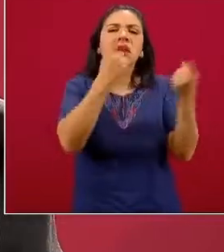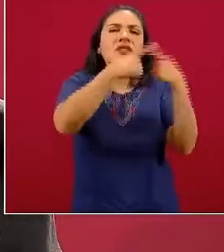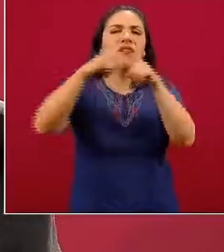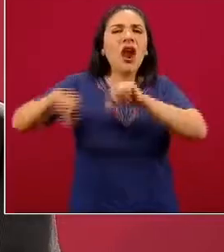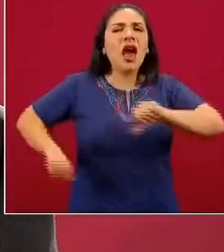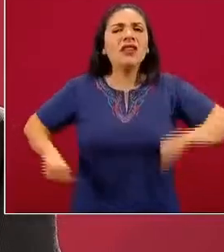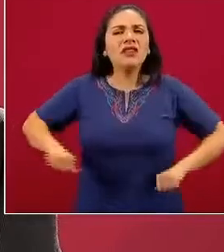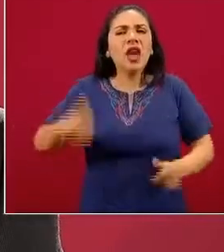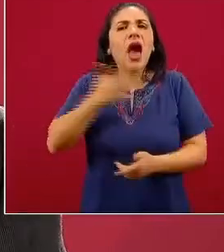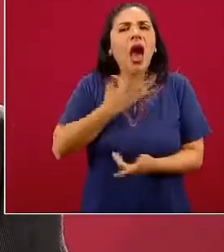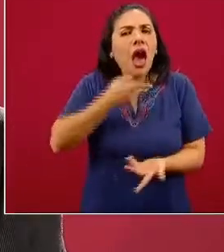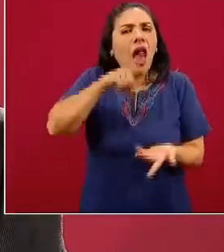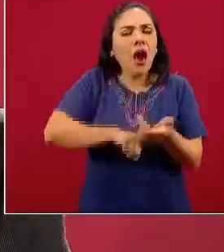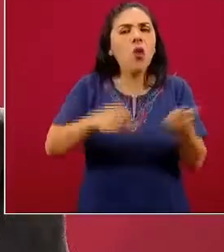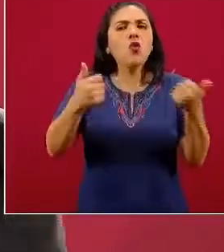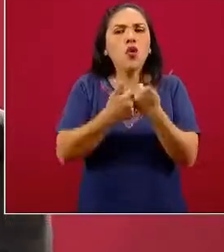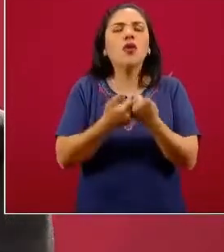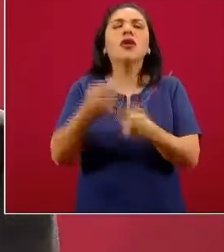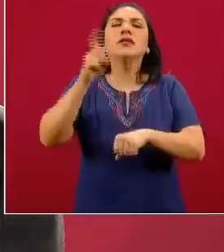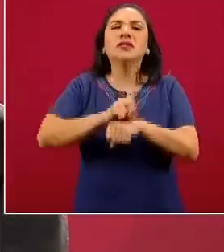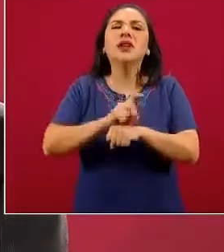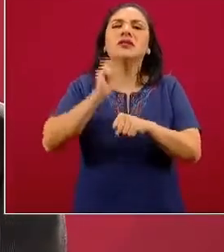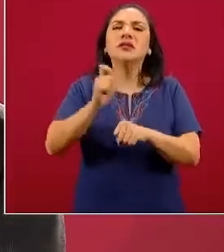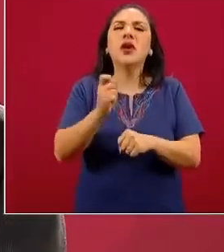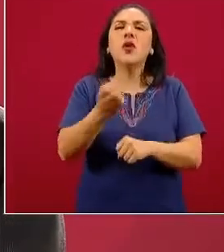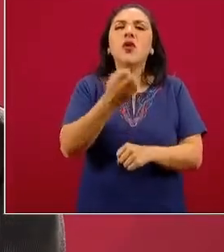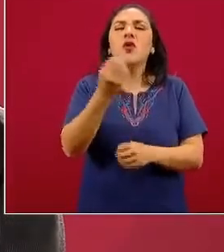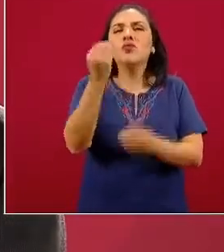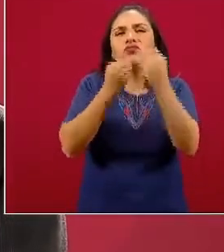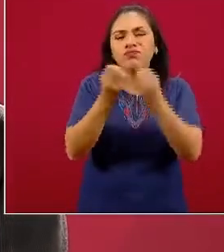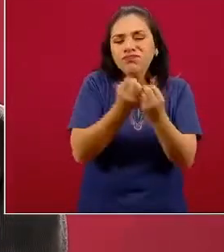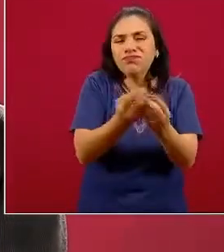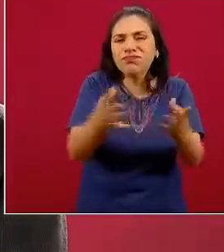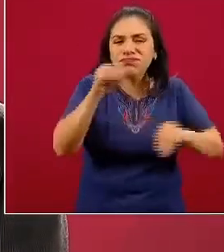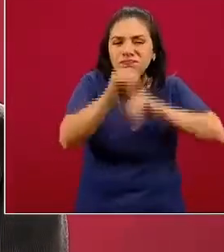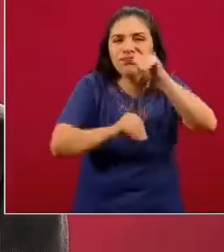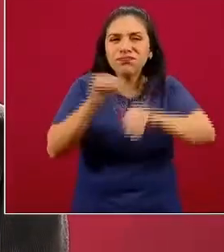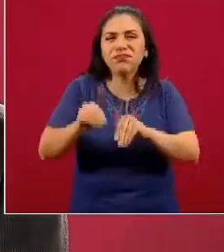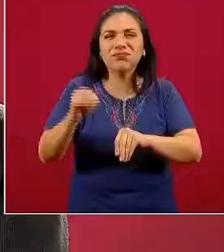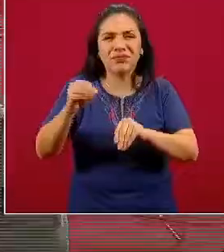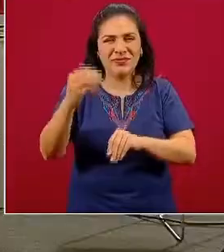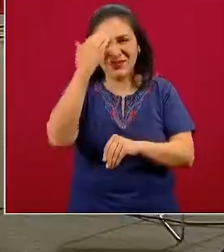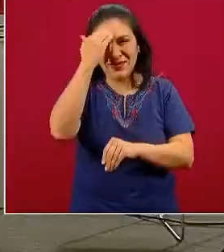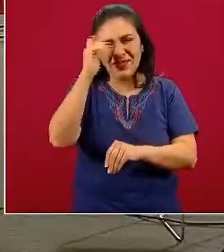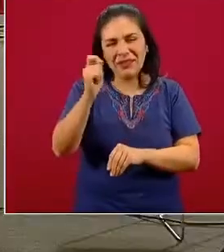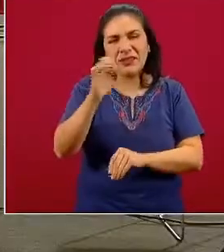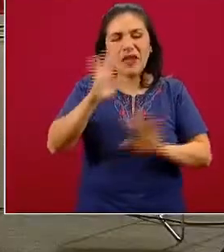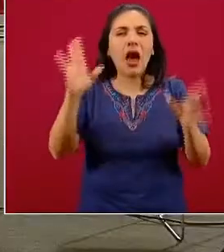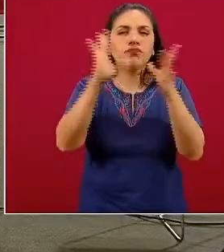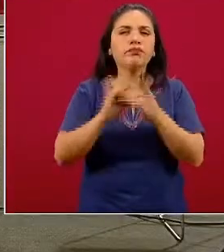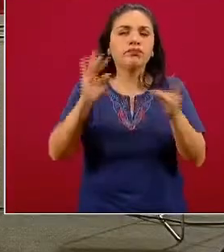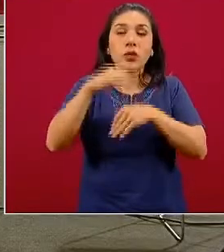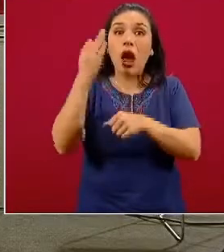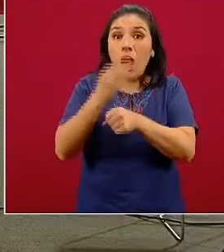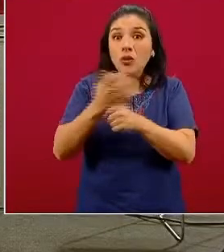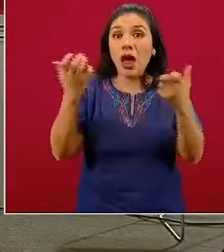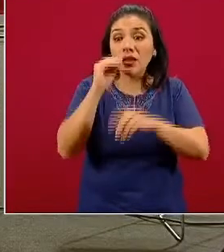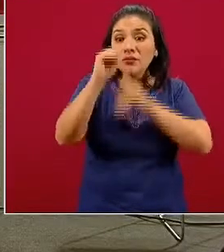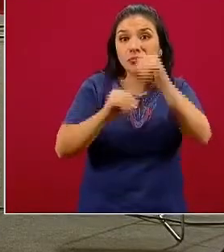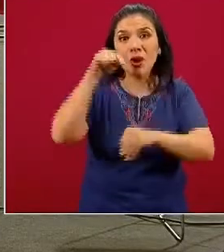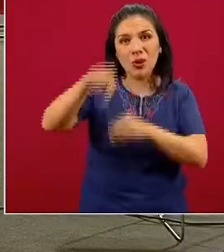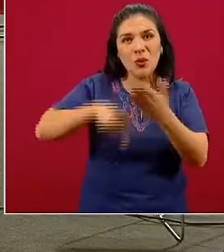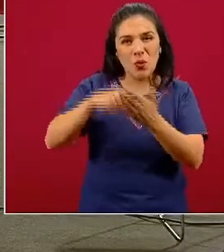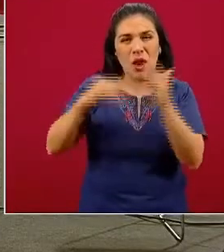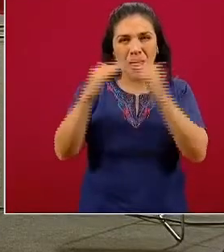haciendo, incluyendo la ofrenda que ha anunciado el señor presidente, que se está montando en estos momentos aquí en